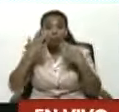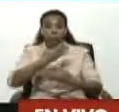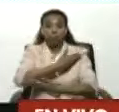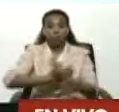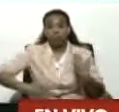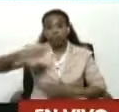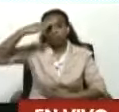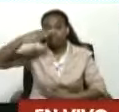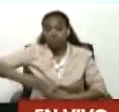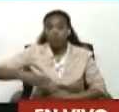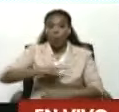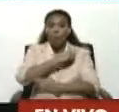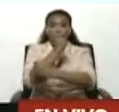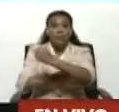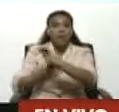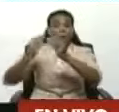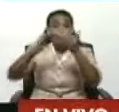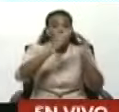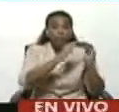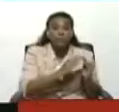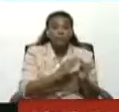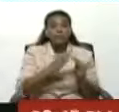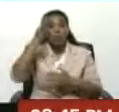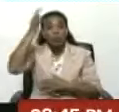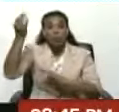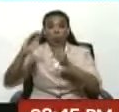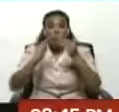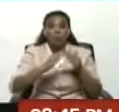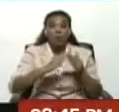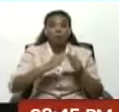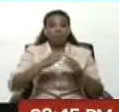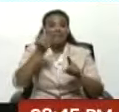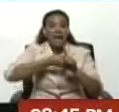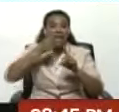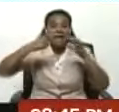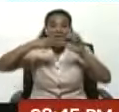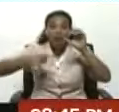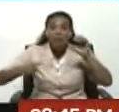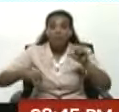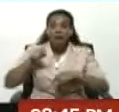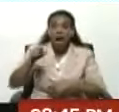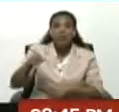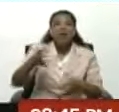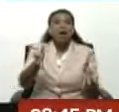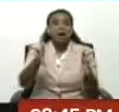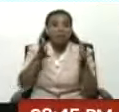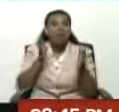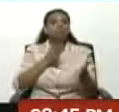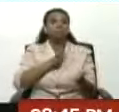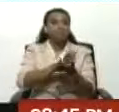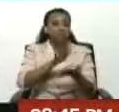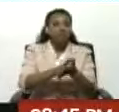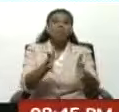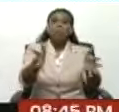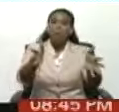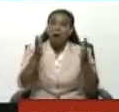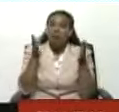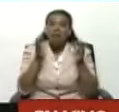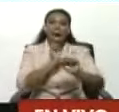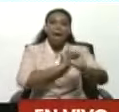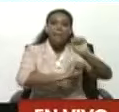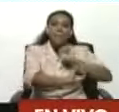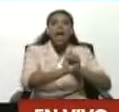Armada, activo al Poder Popular. Y esta batalla de esta guerra eléctrica la vamos a ganar. Porque la vamos a ganar